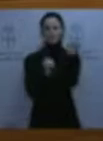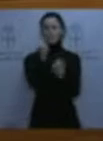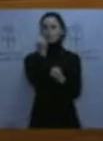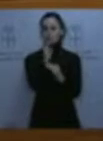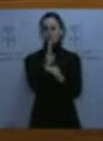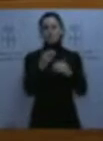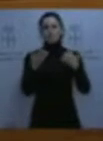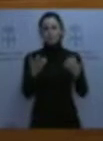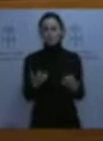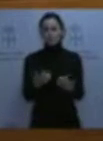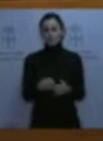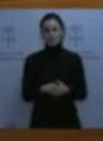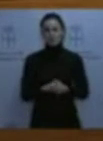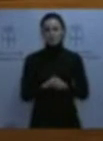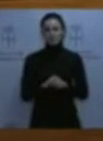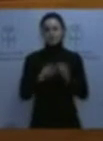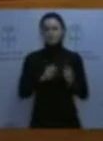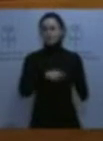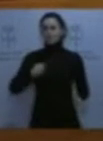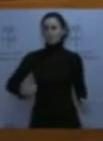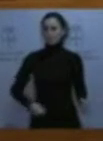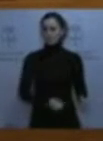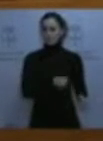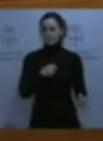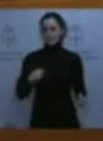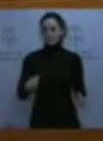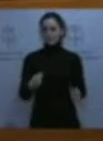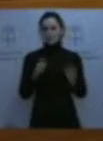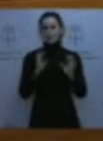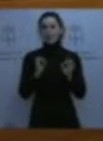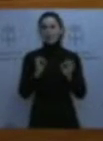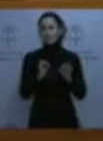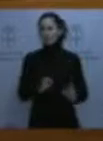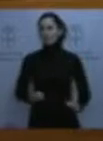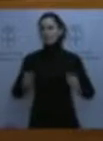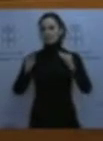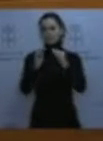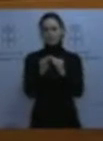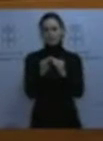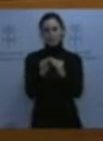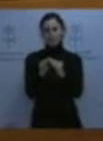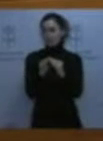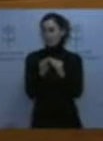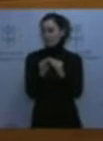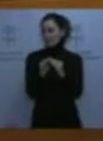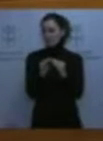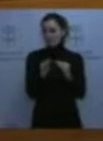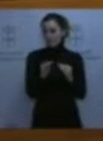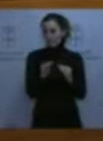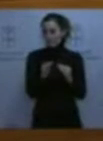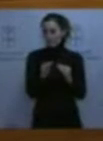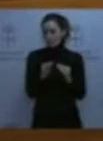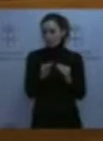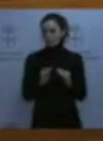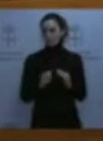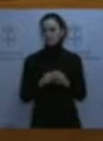parlamentaria. Desde Podemos Asturias compartimos la proposición que presentan. Entendemos que totalmente